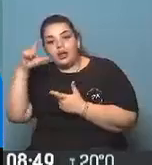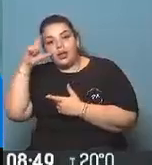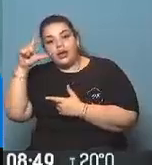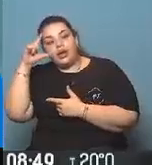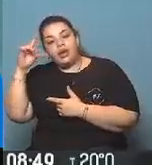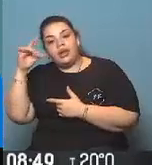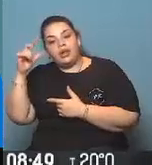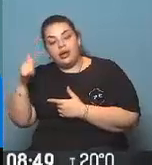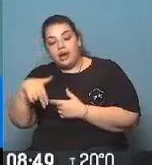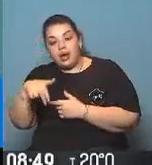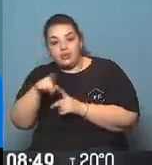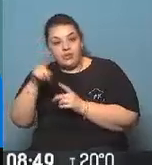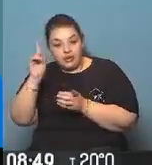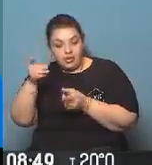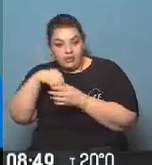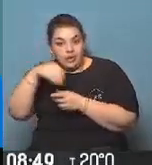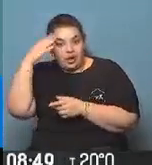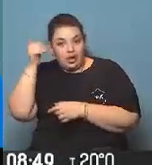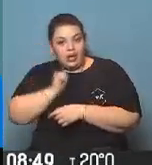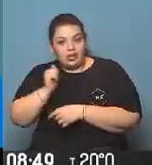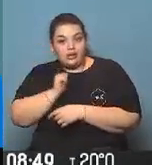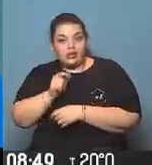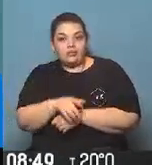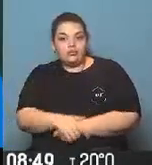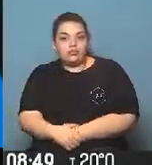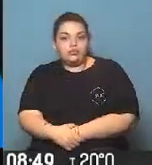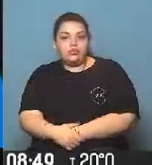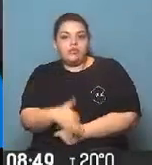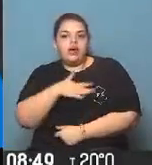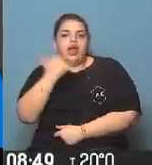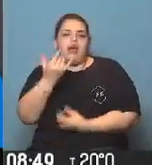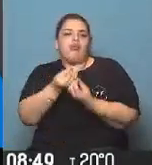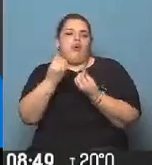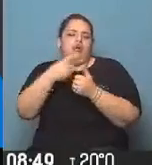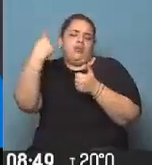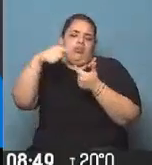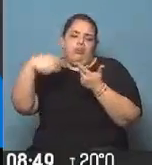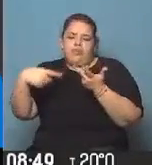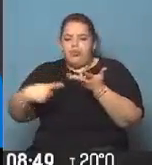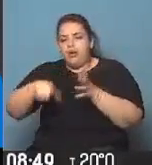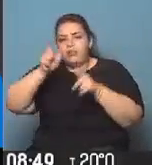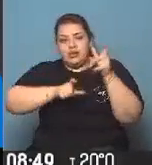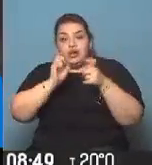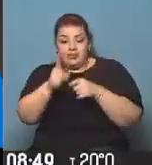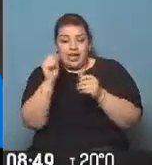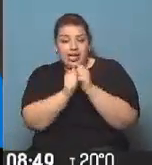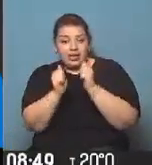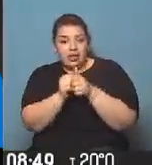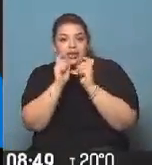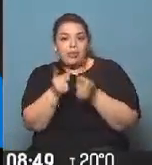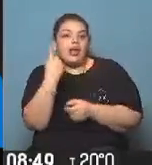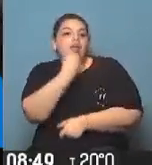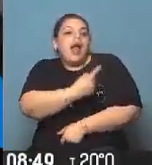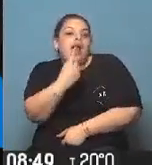de Alfonsín, el edecán del Ejército Julio Hahn. Es decir, para mí hay un montón de personajes y de subhistorias que la verdad que